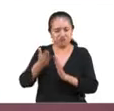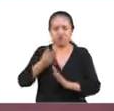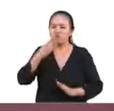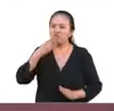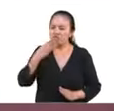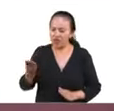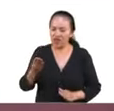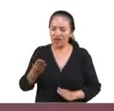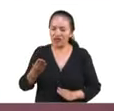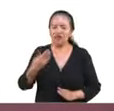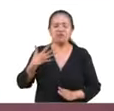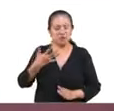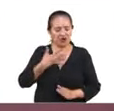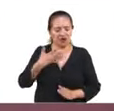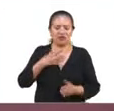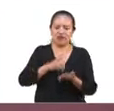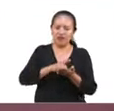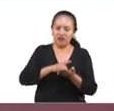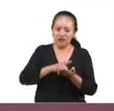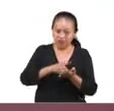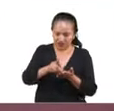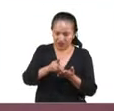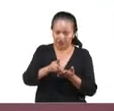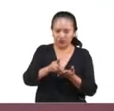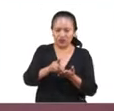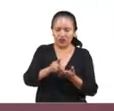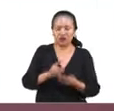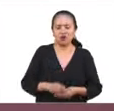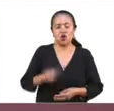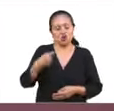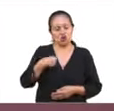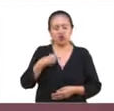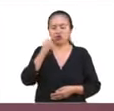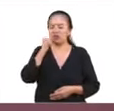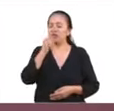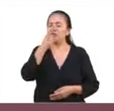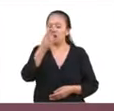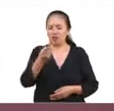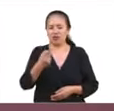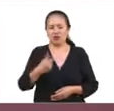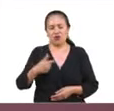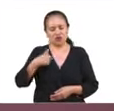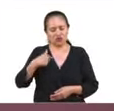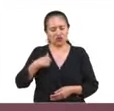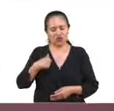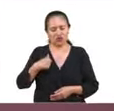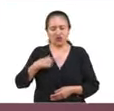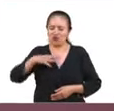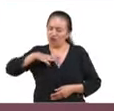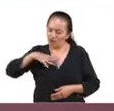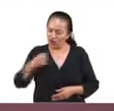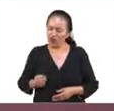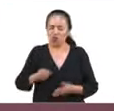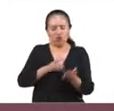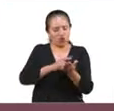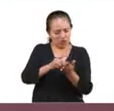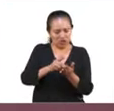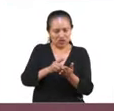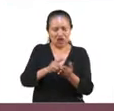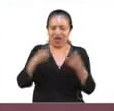y construir derechos. Yo siempre he dicho que nosotros luchamos por los derechos del pueblo de